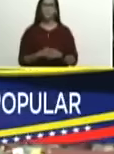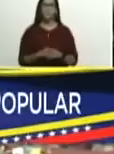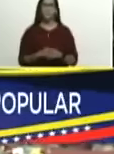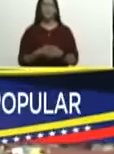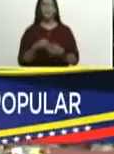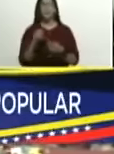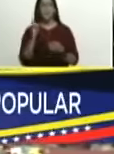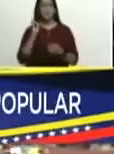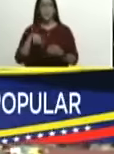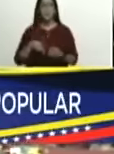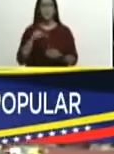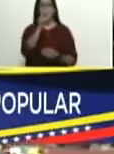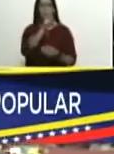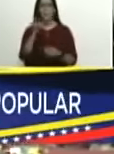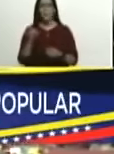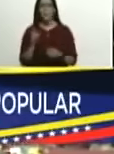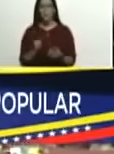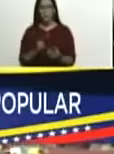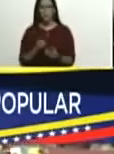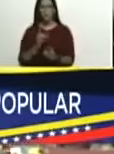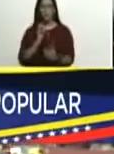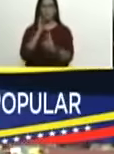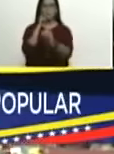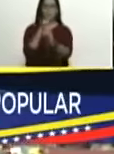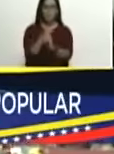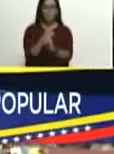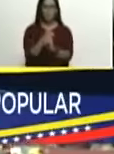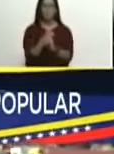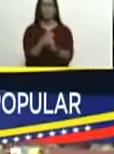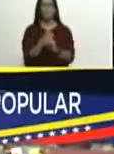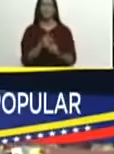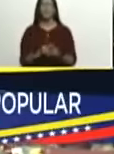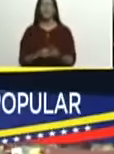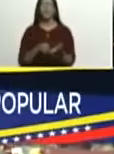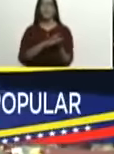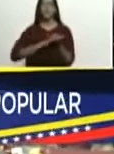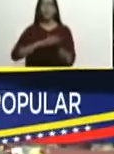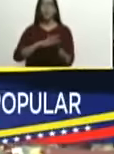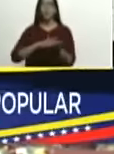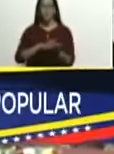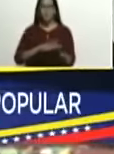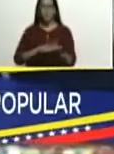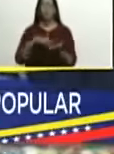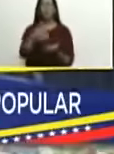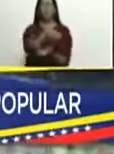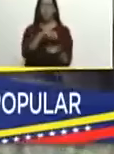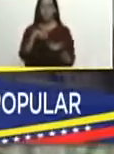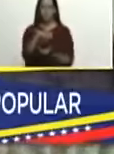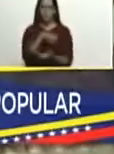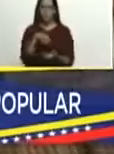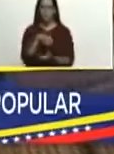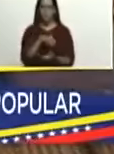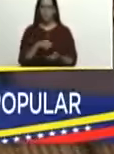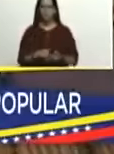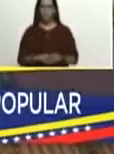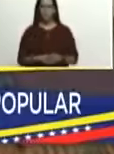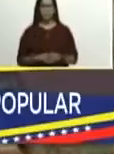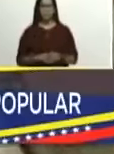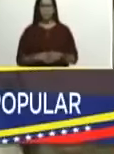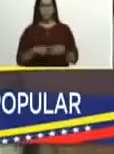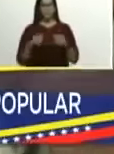los actores que intervienen en la solución de esas problemáticas.